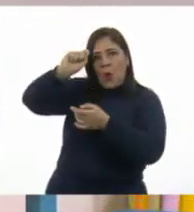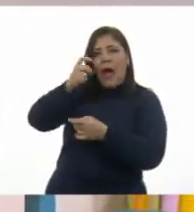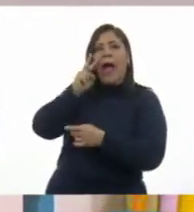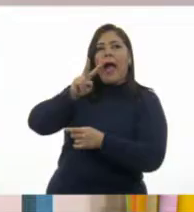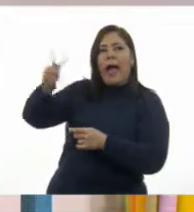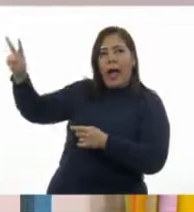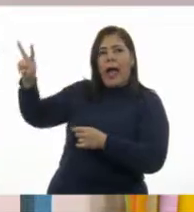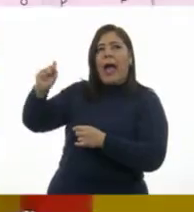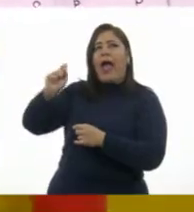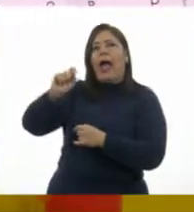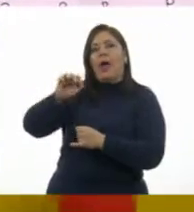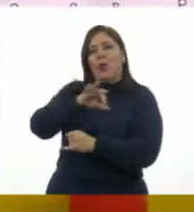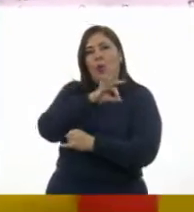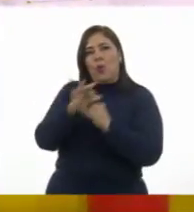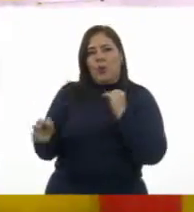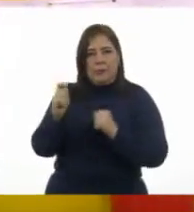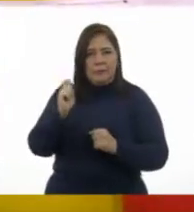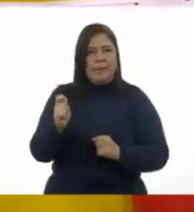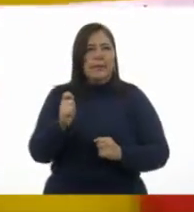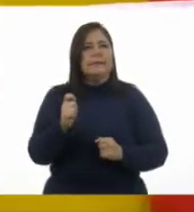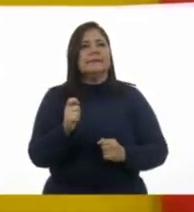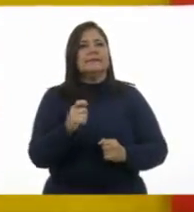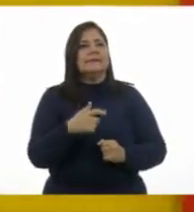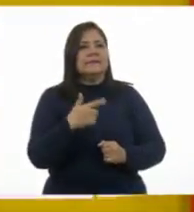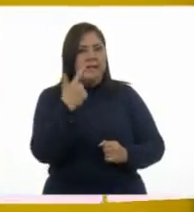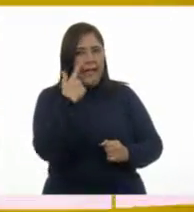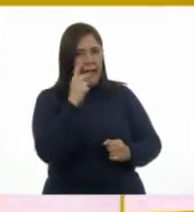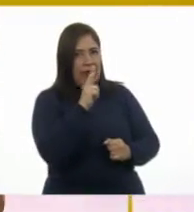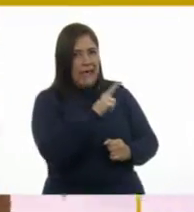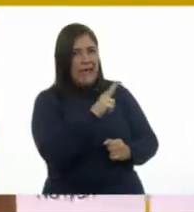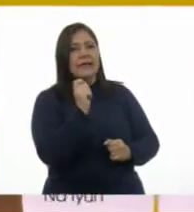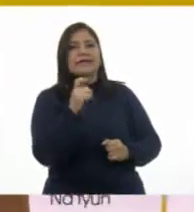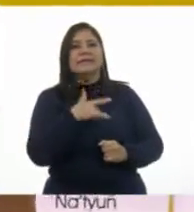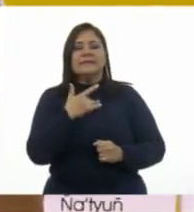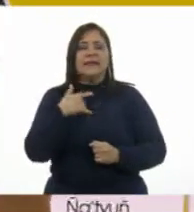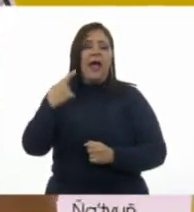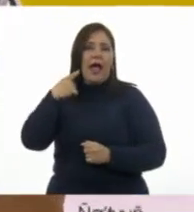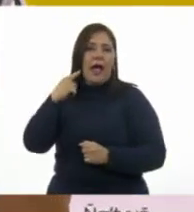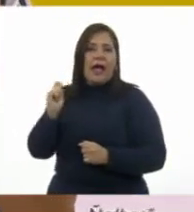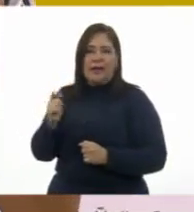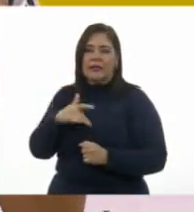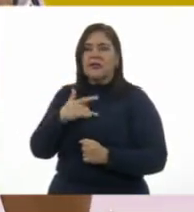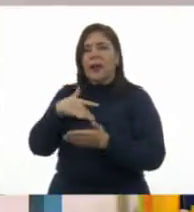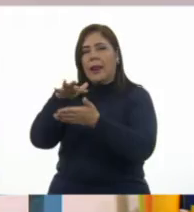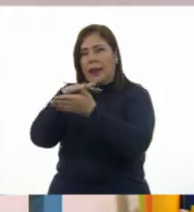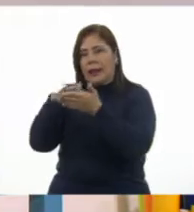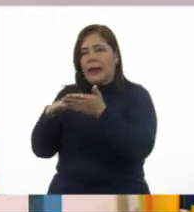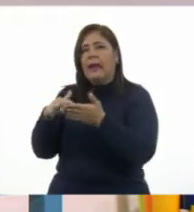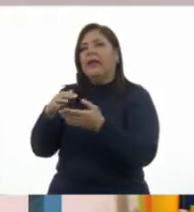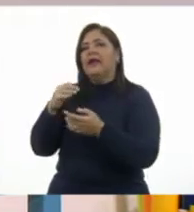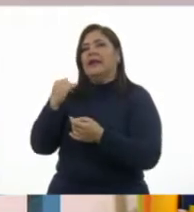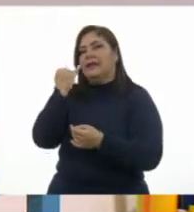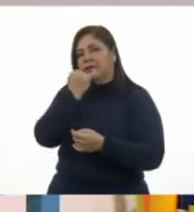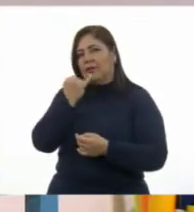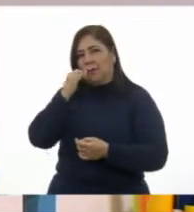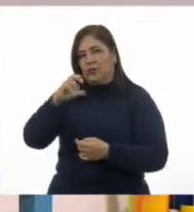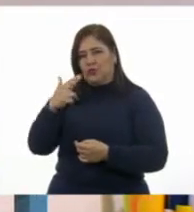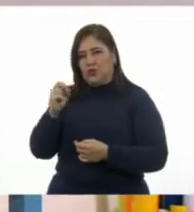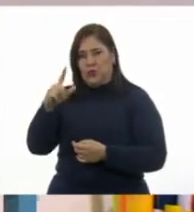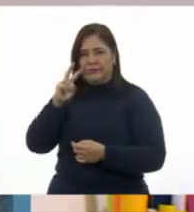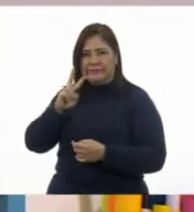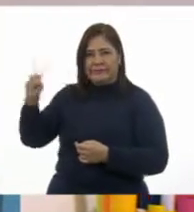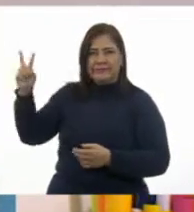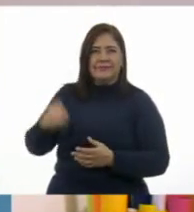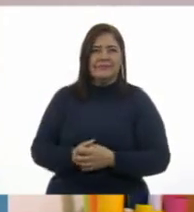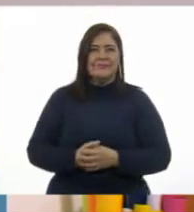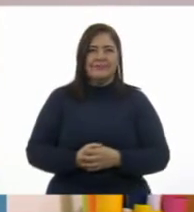Ahora sí, dice Xchahuc. Lo voy a leer todo. Ili pimel hinyut